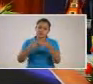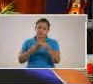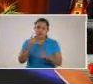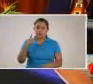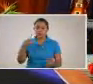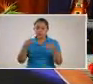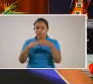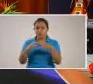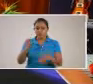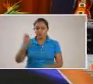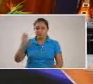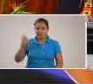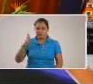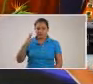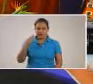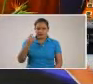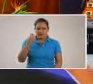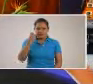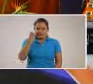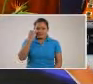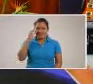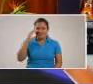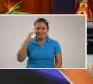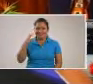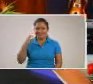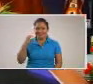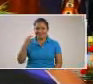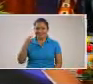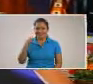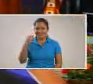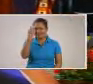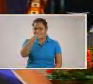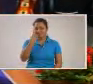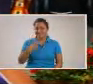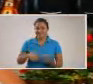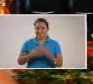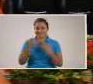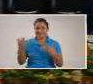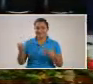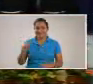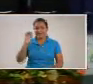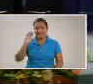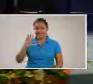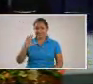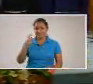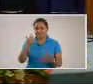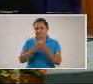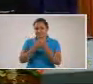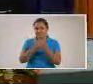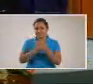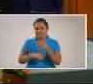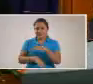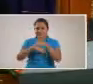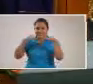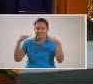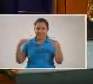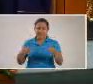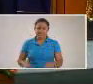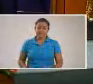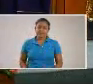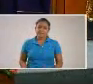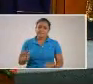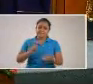No sé si usted ha oído hablar de ellos. Son las cinco economías emergentes más importantes del